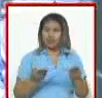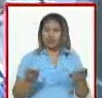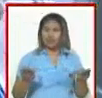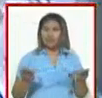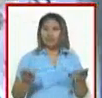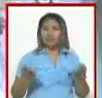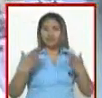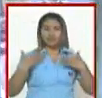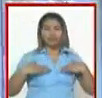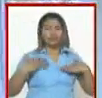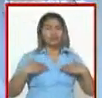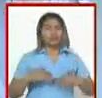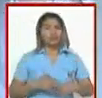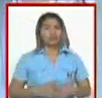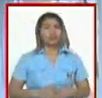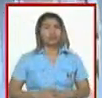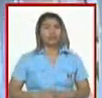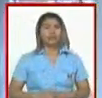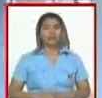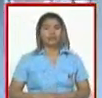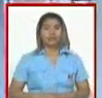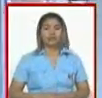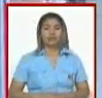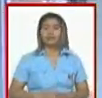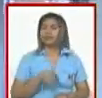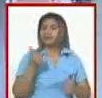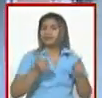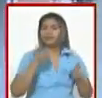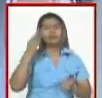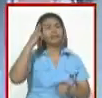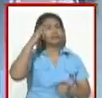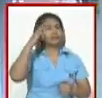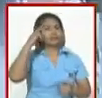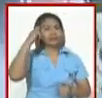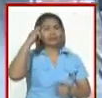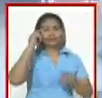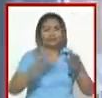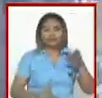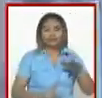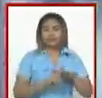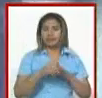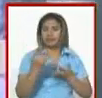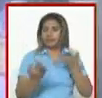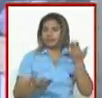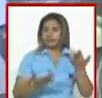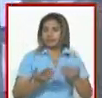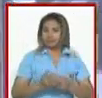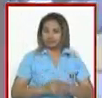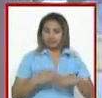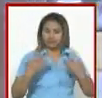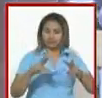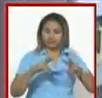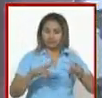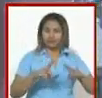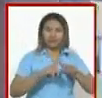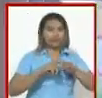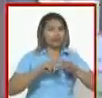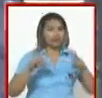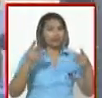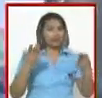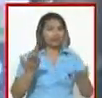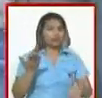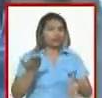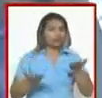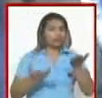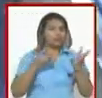prendas de vestir las causas de este incendio van a ser investigadas por peritos especializados sin embargo a